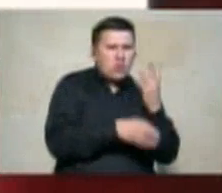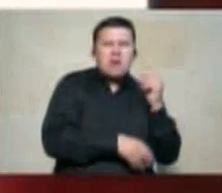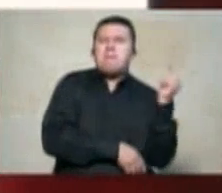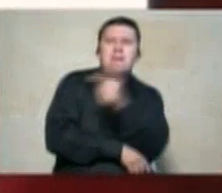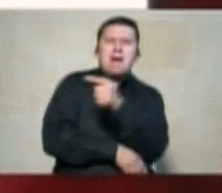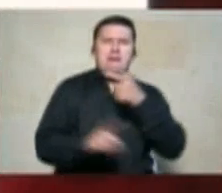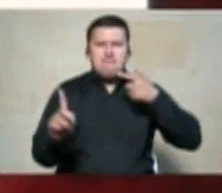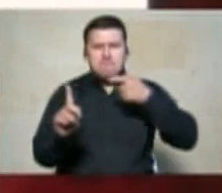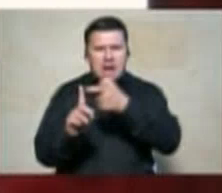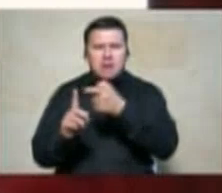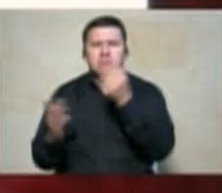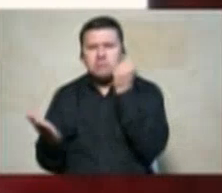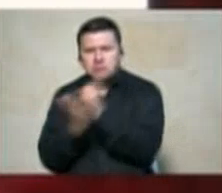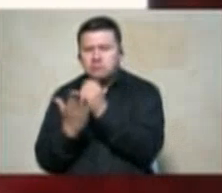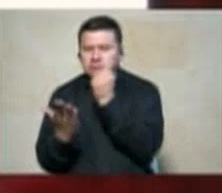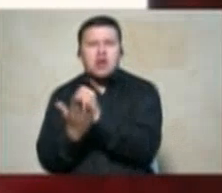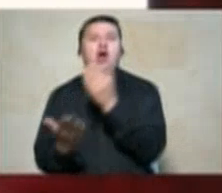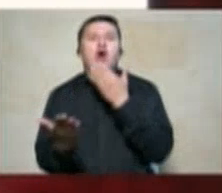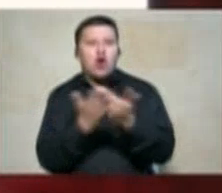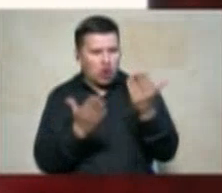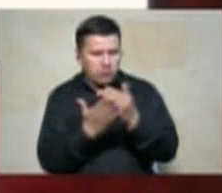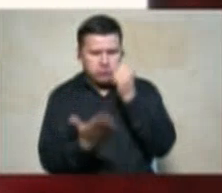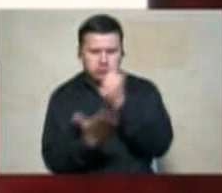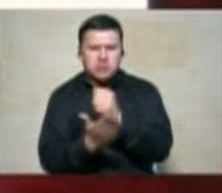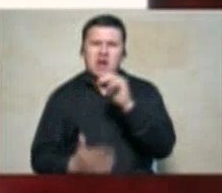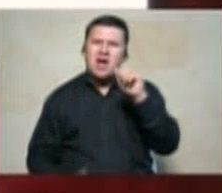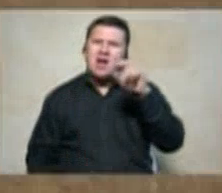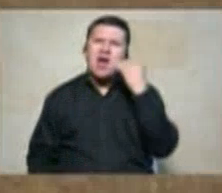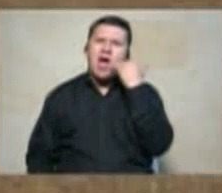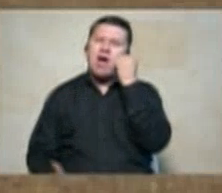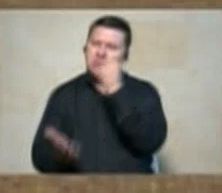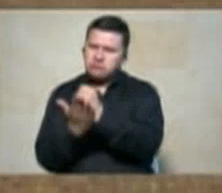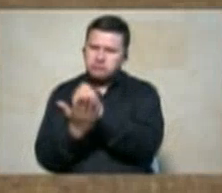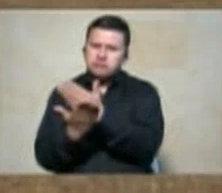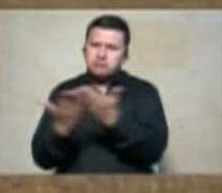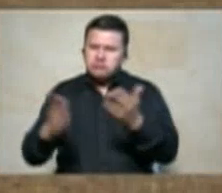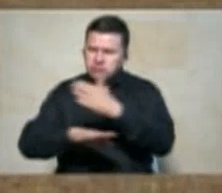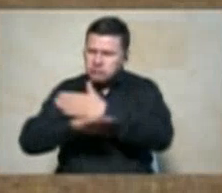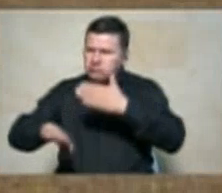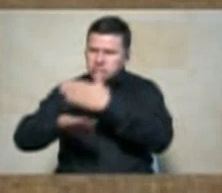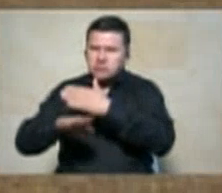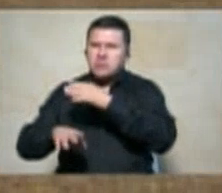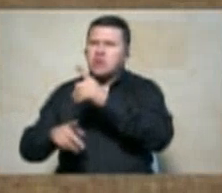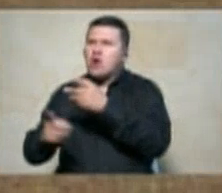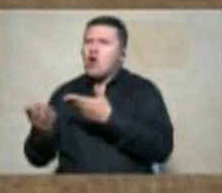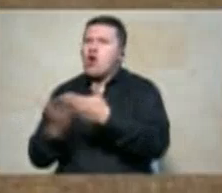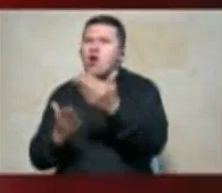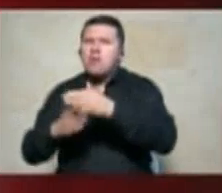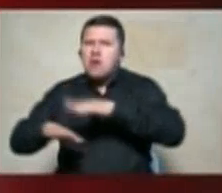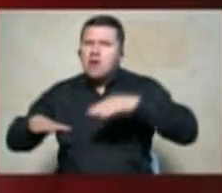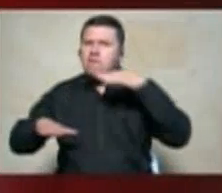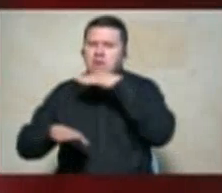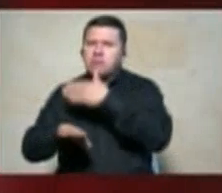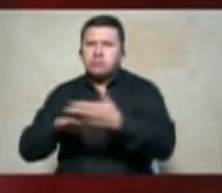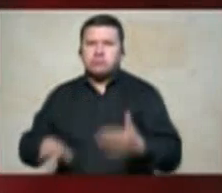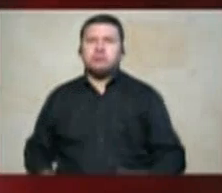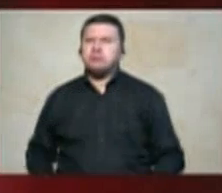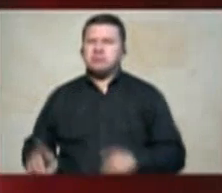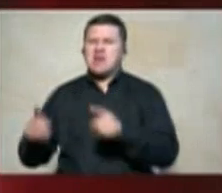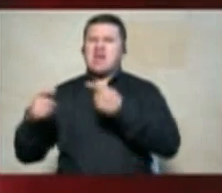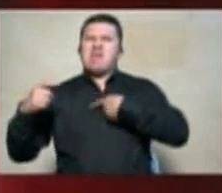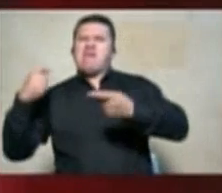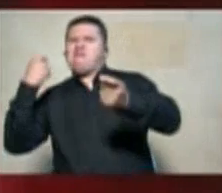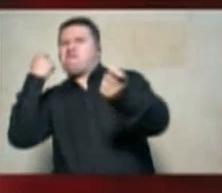Charriz relacionada en varias compras fraudulentas en la zona. Ella a su vez lo vendió a Hernán Cuello Gutiérrez y Gloria Sandoval de Cuello, reconocidos empresarios